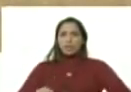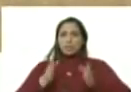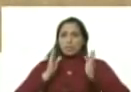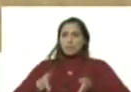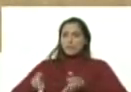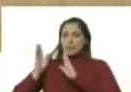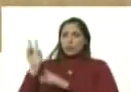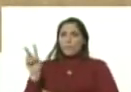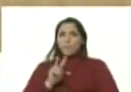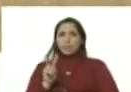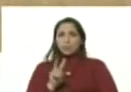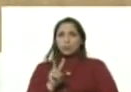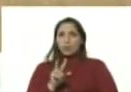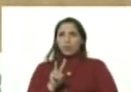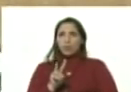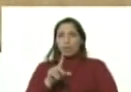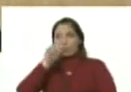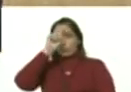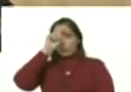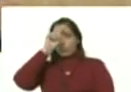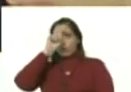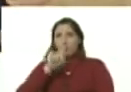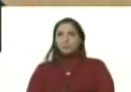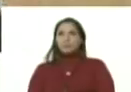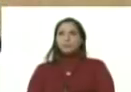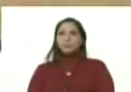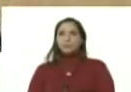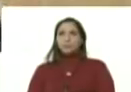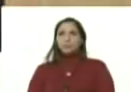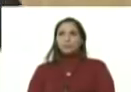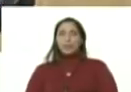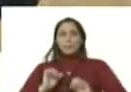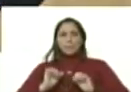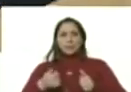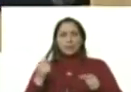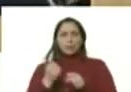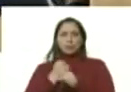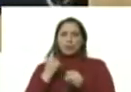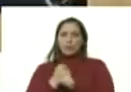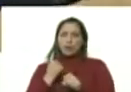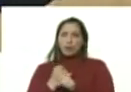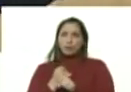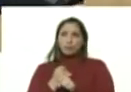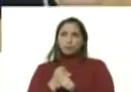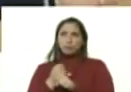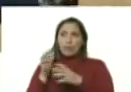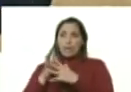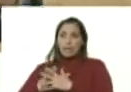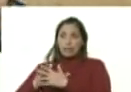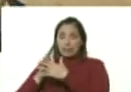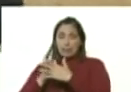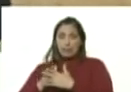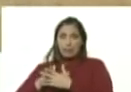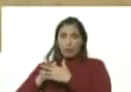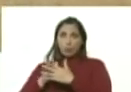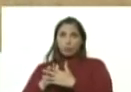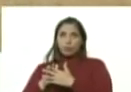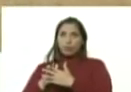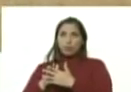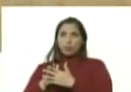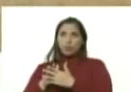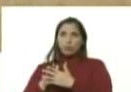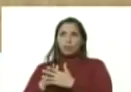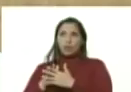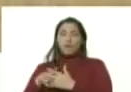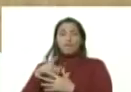Venezuela, que es Turquía. Comenzamos a trabajar, Estados Unidos tenía su acuerdo con Suiza, faltaba